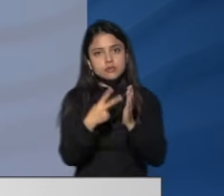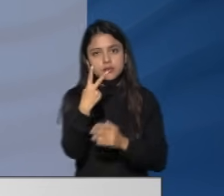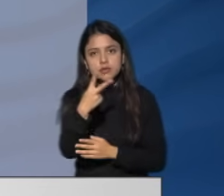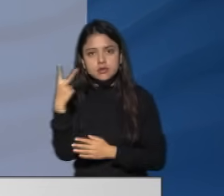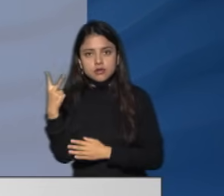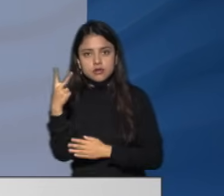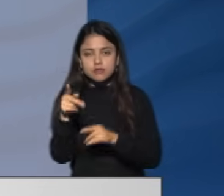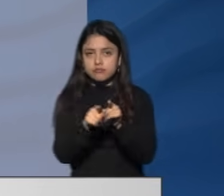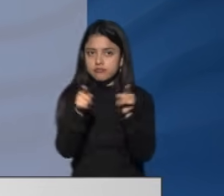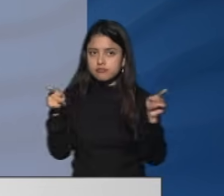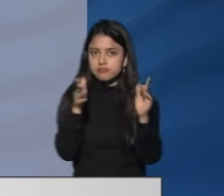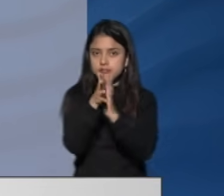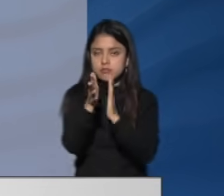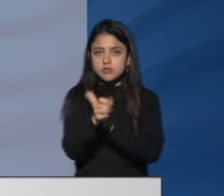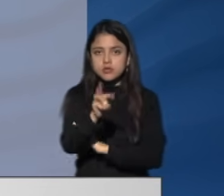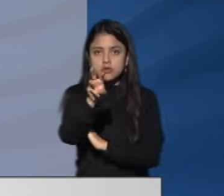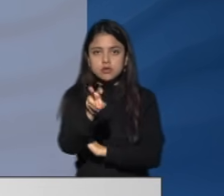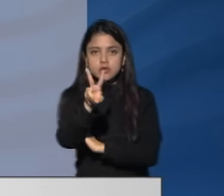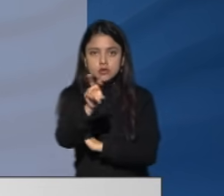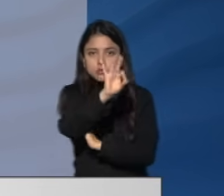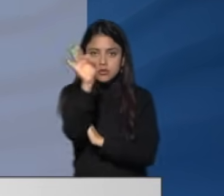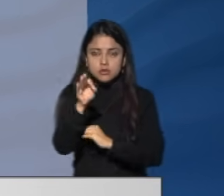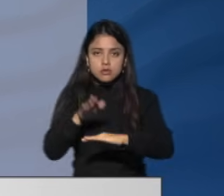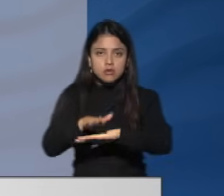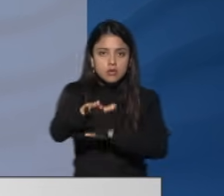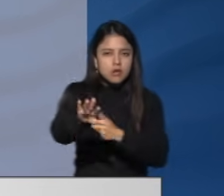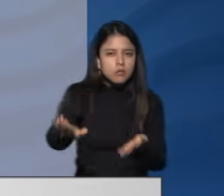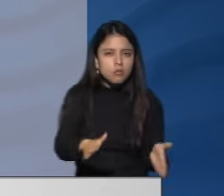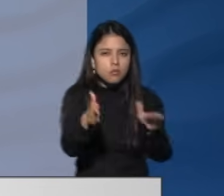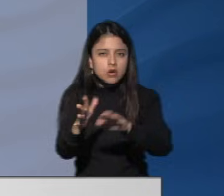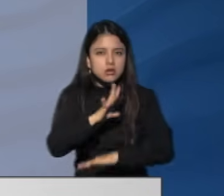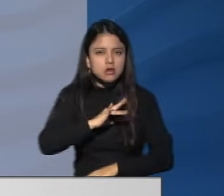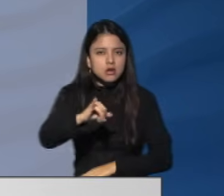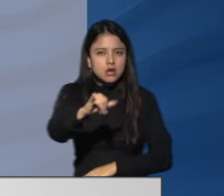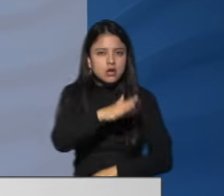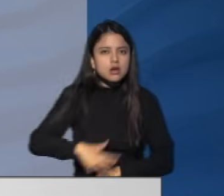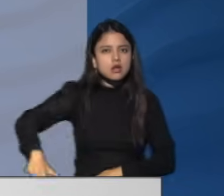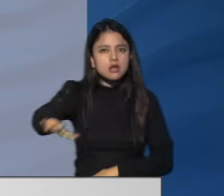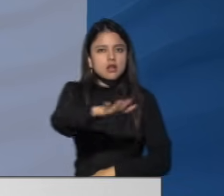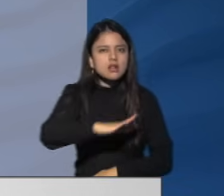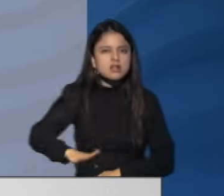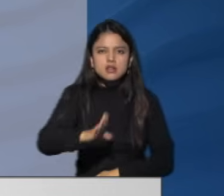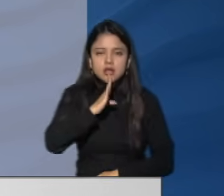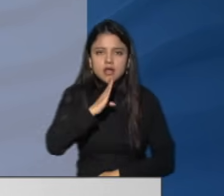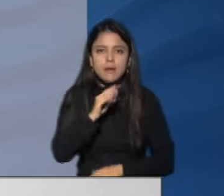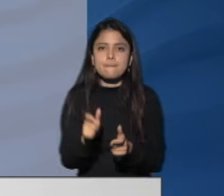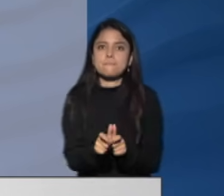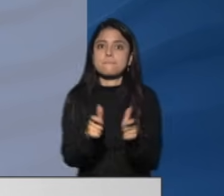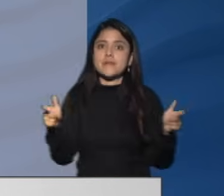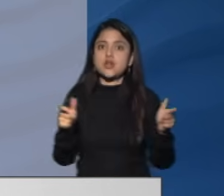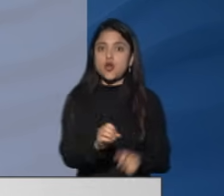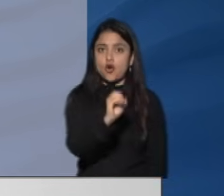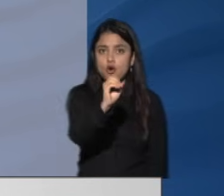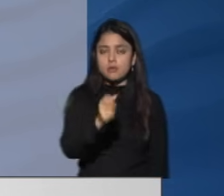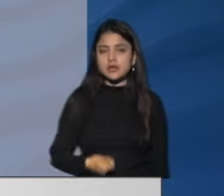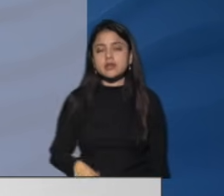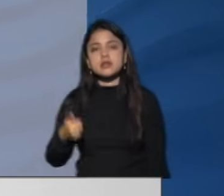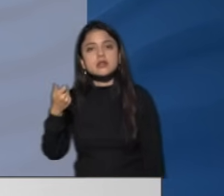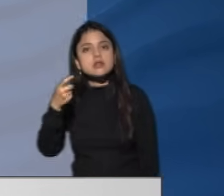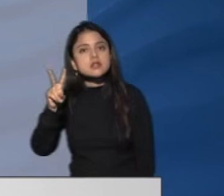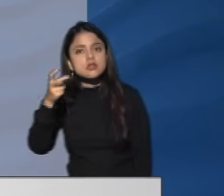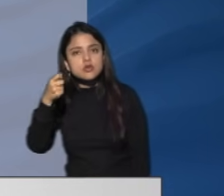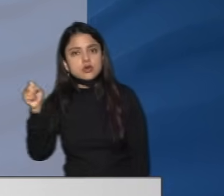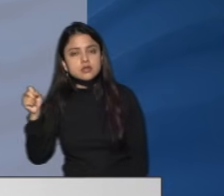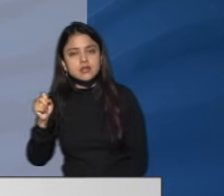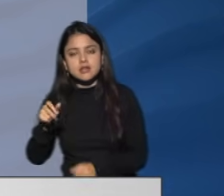reveló que el 82% de muertes en accidentes de tránsito en Santiago de Cali corresponde a hombres. 103 casos son de peatones, 26 de